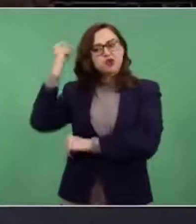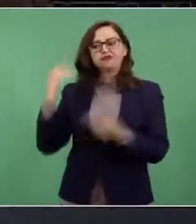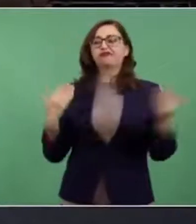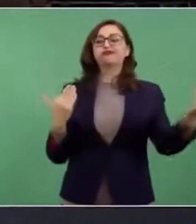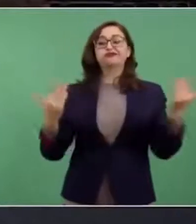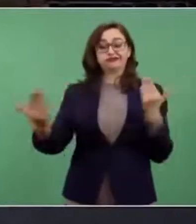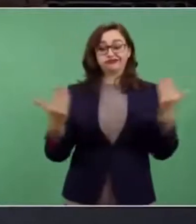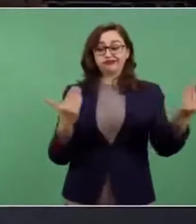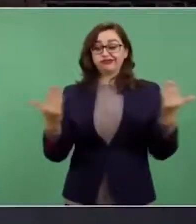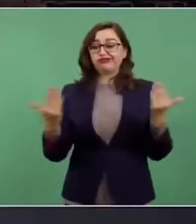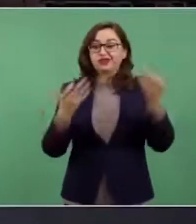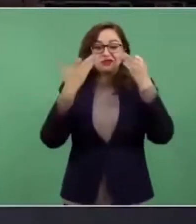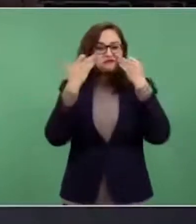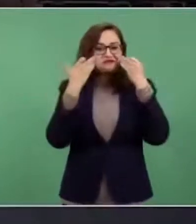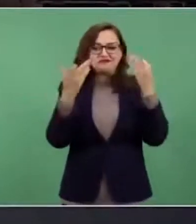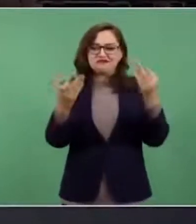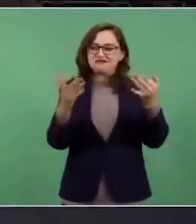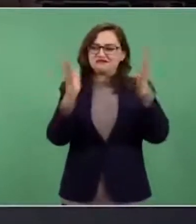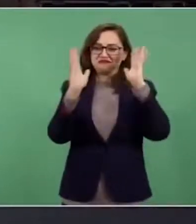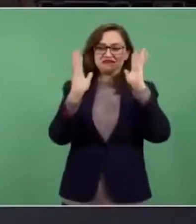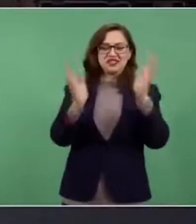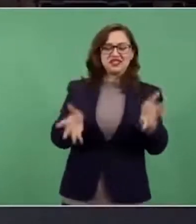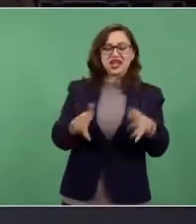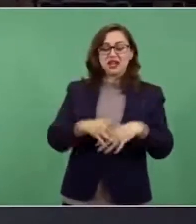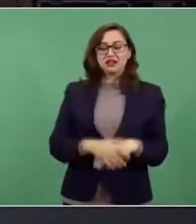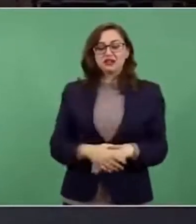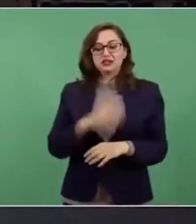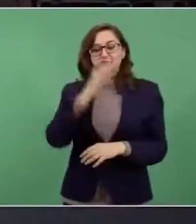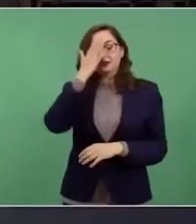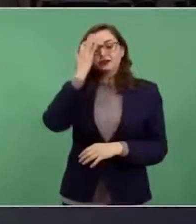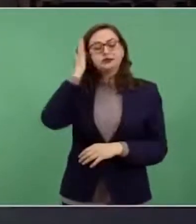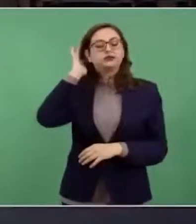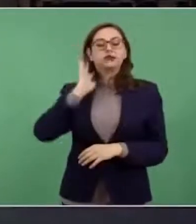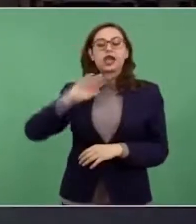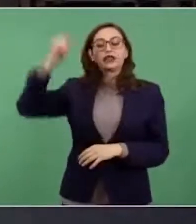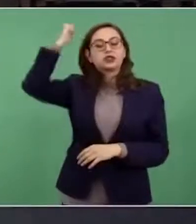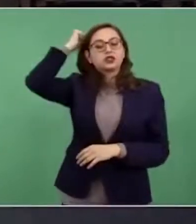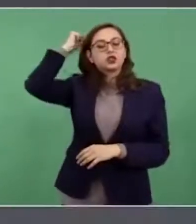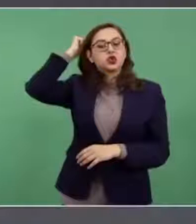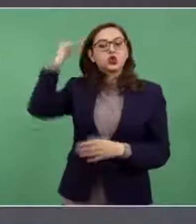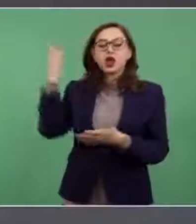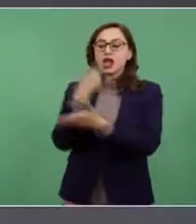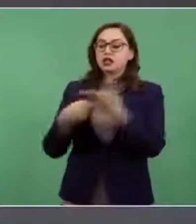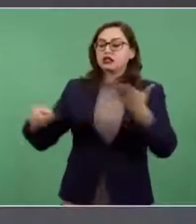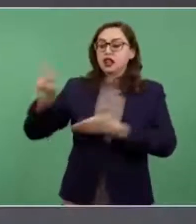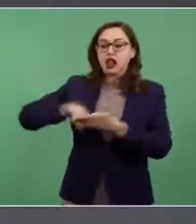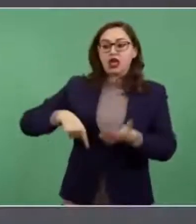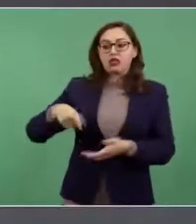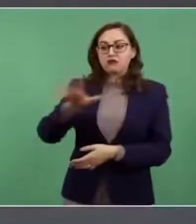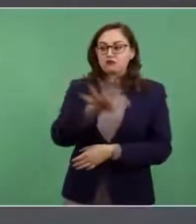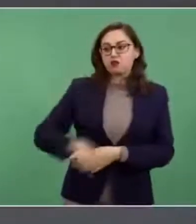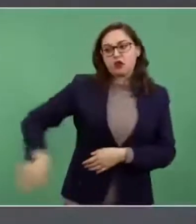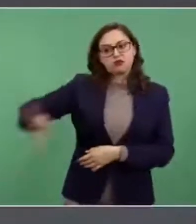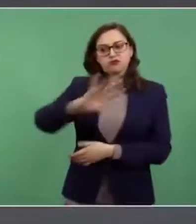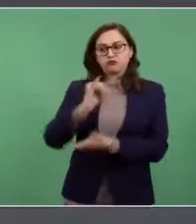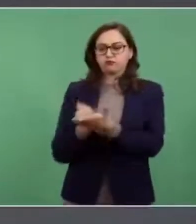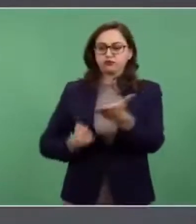obra, cancelada por la decisión del pueblo, tenía un